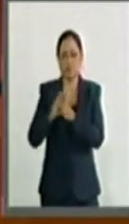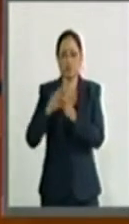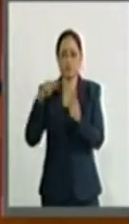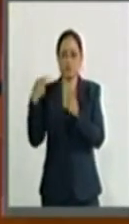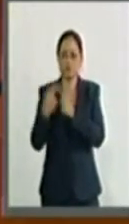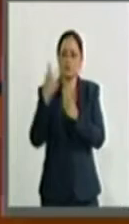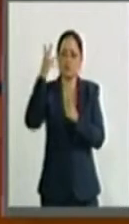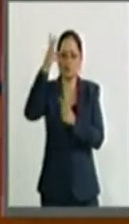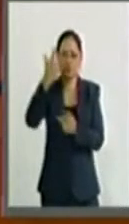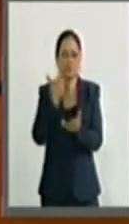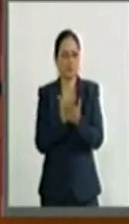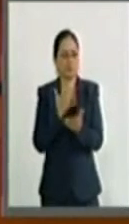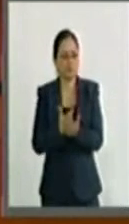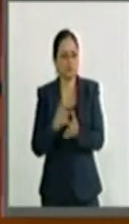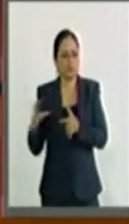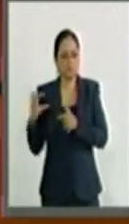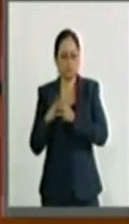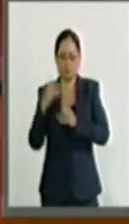perspectivas económicas.